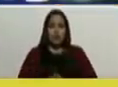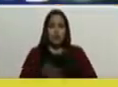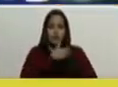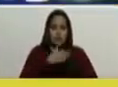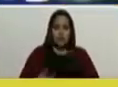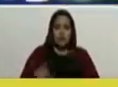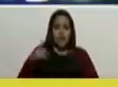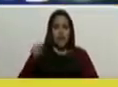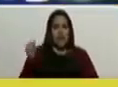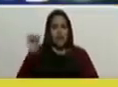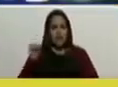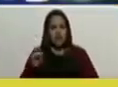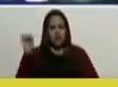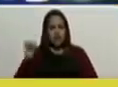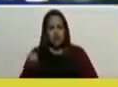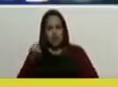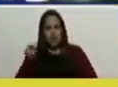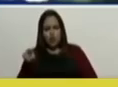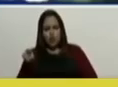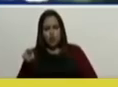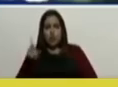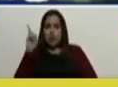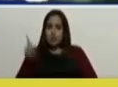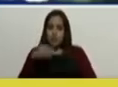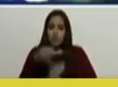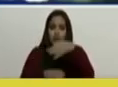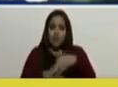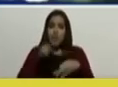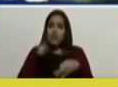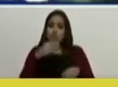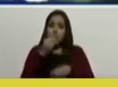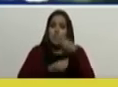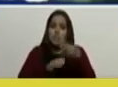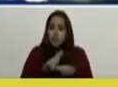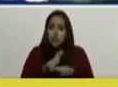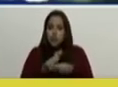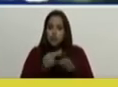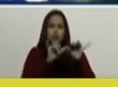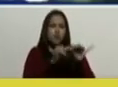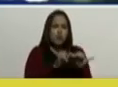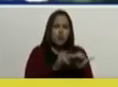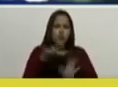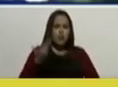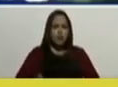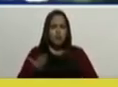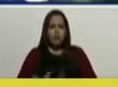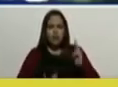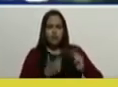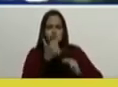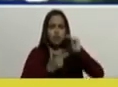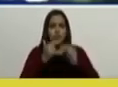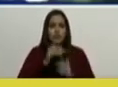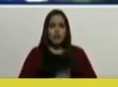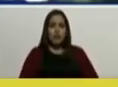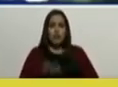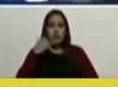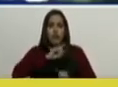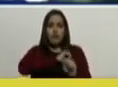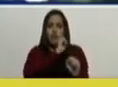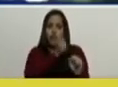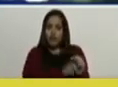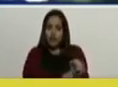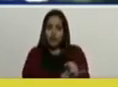también tocó en su discurso. Así que se construyó una arquitectura válida, que tiene